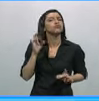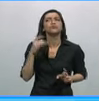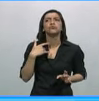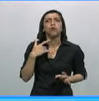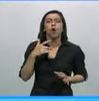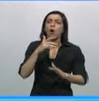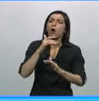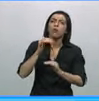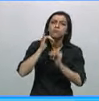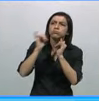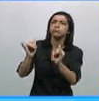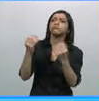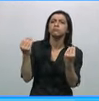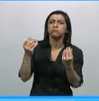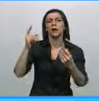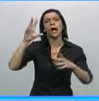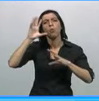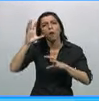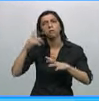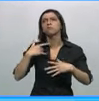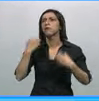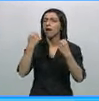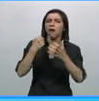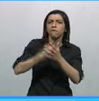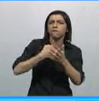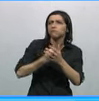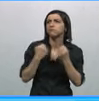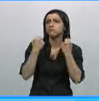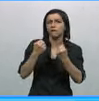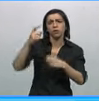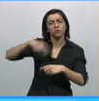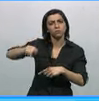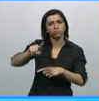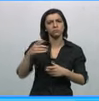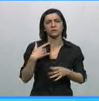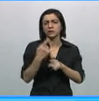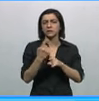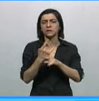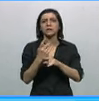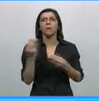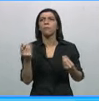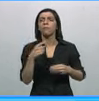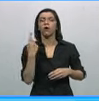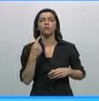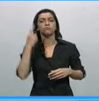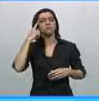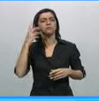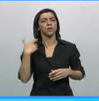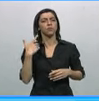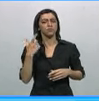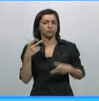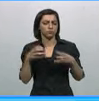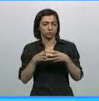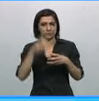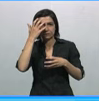nada, como siempre digo yo, que lo que hay que defender es el prestigio, que es para mí es lo más caro